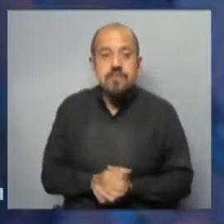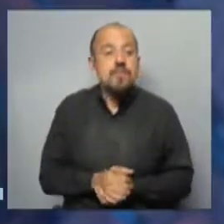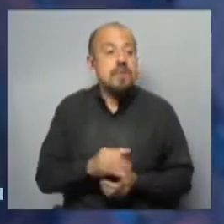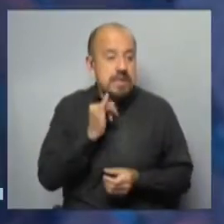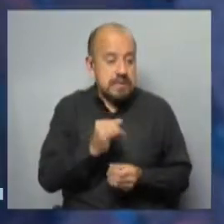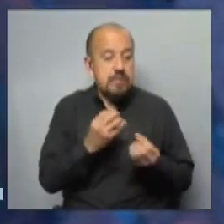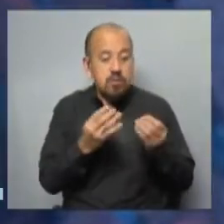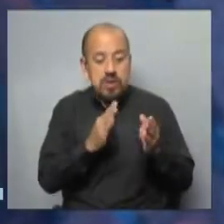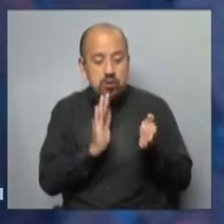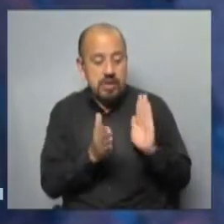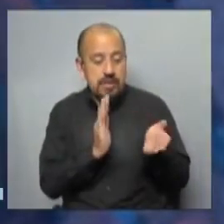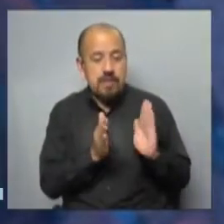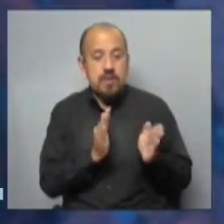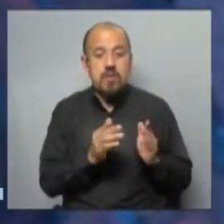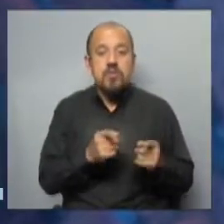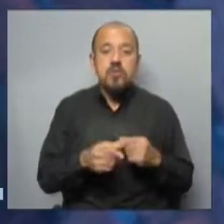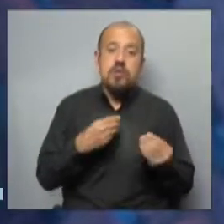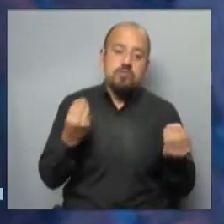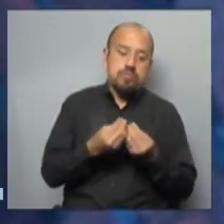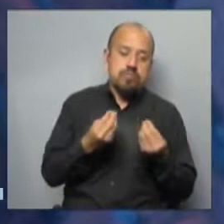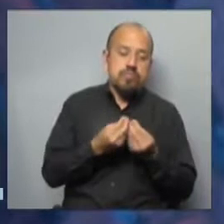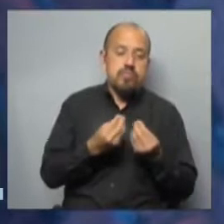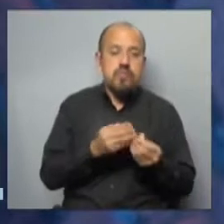tratamientos son son muchos